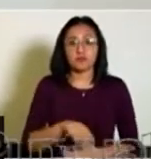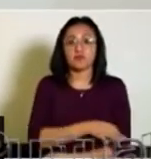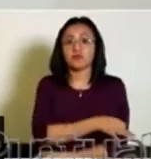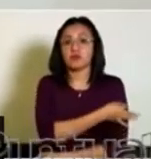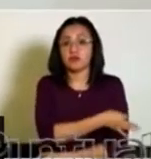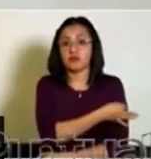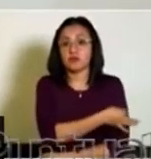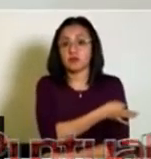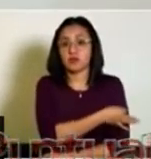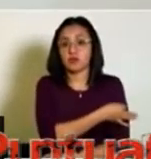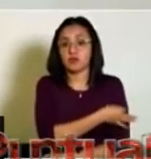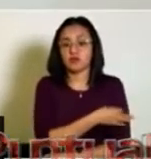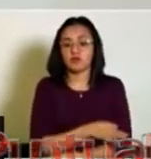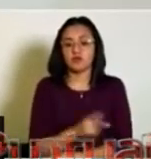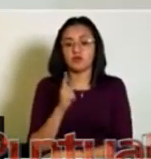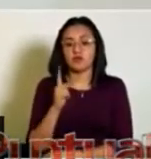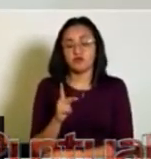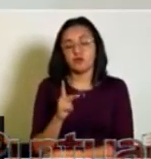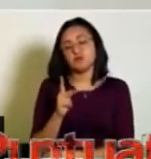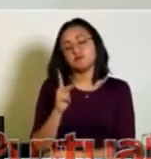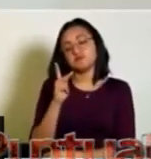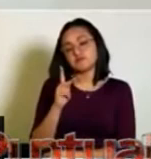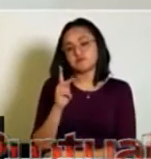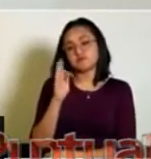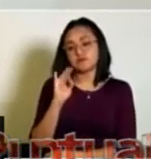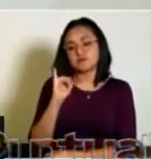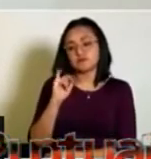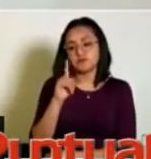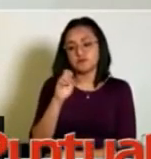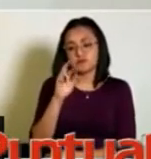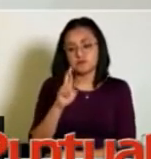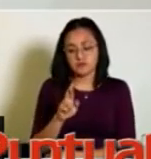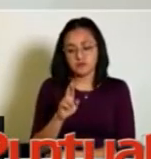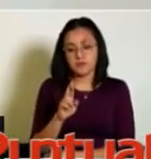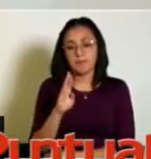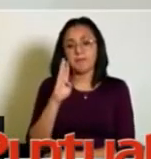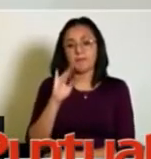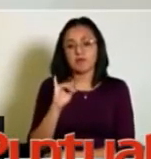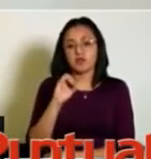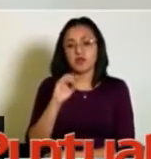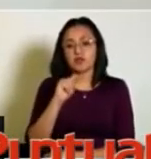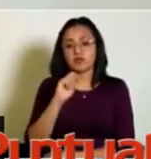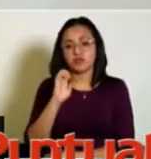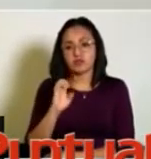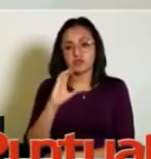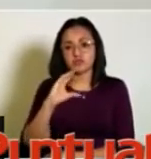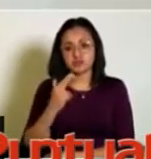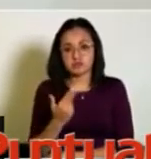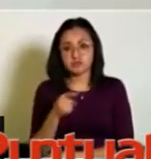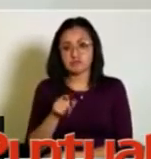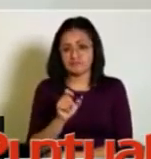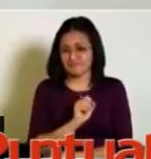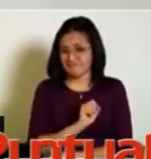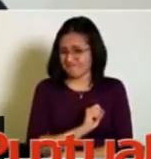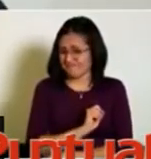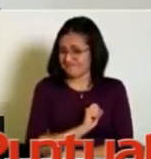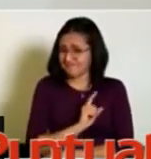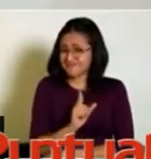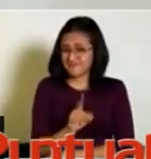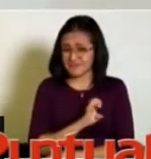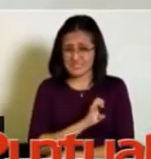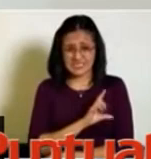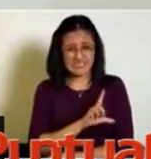vacuna Pfizer Biotech. Esta vacuna viene en unas cajas muy especializadas, vienen